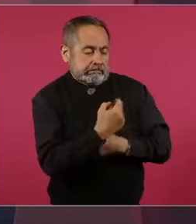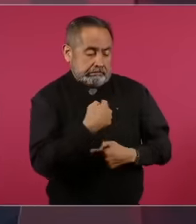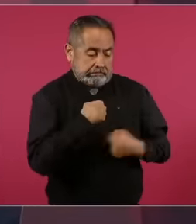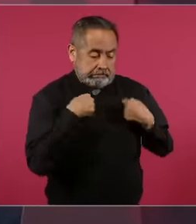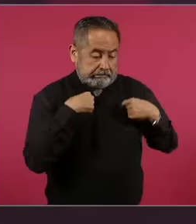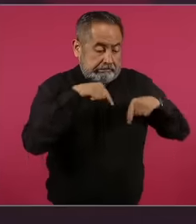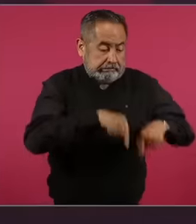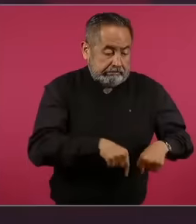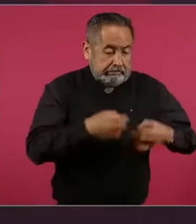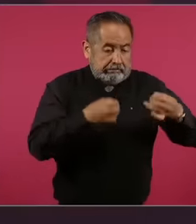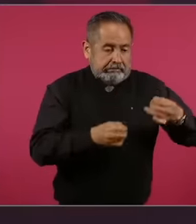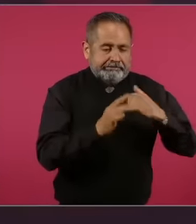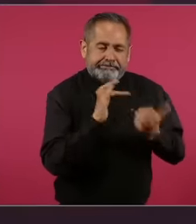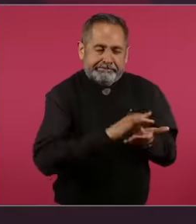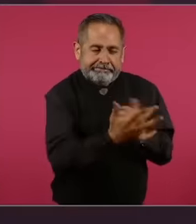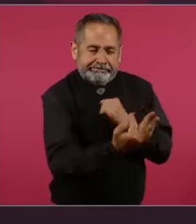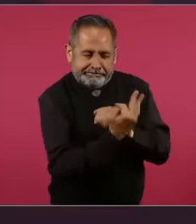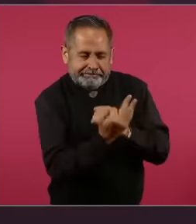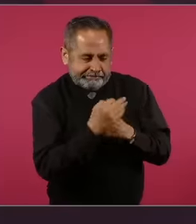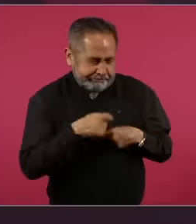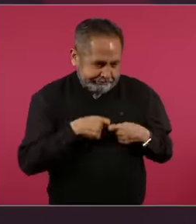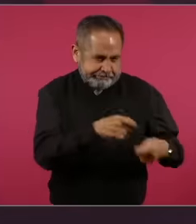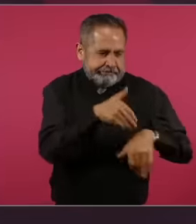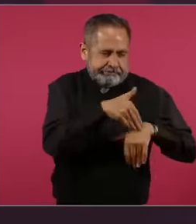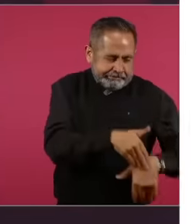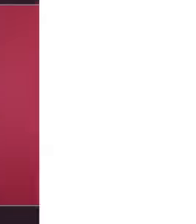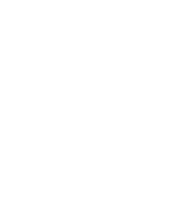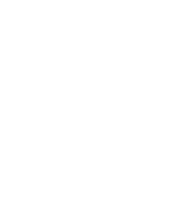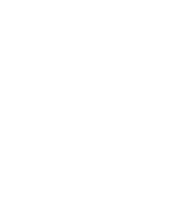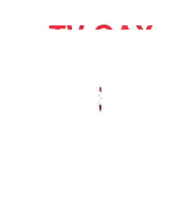político, al presidente,